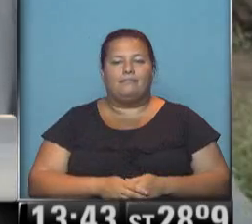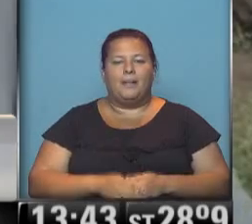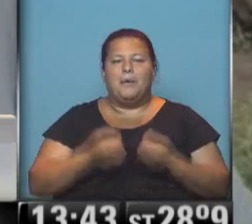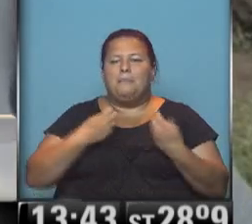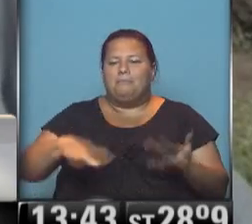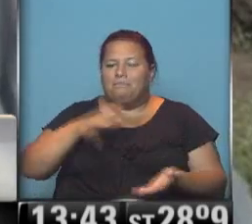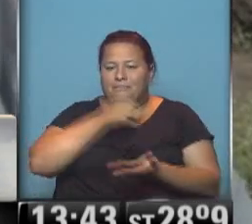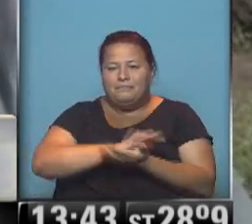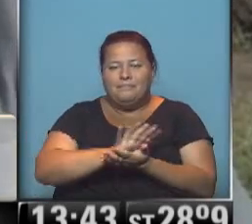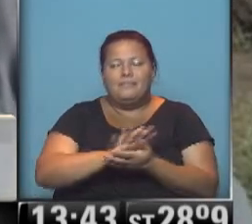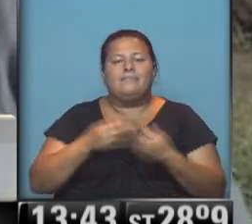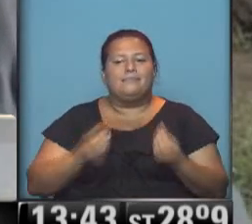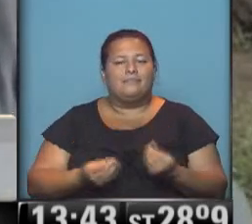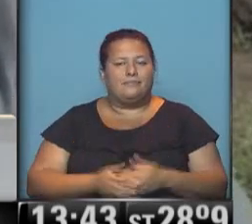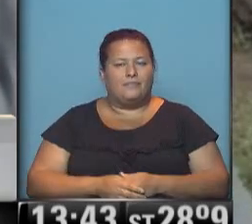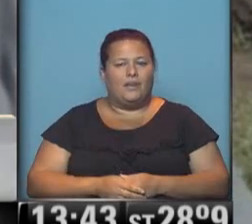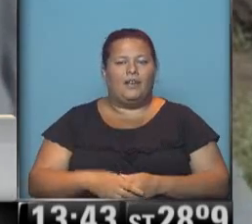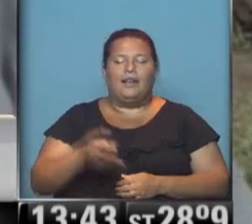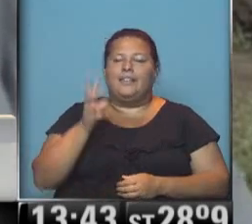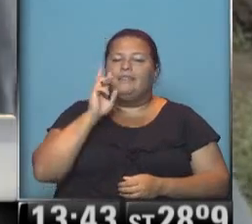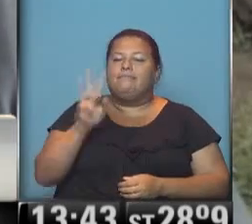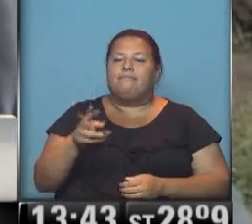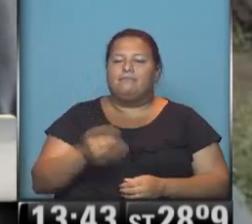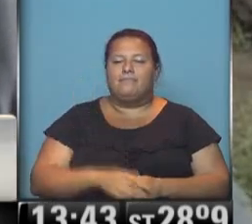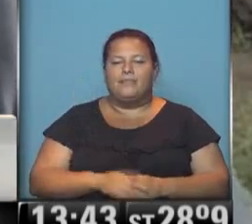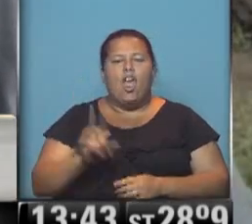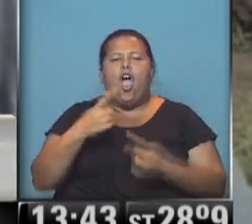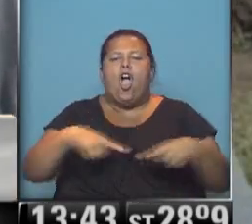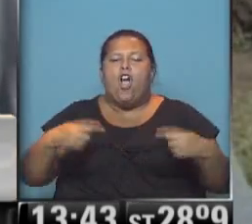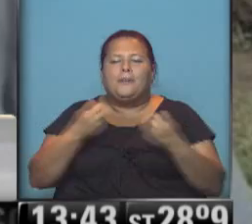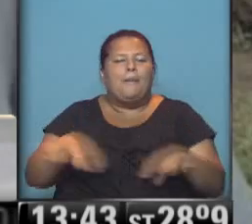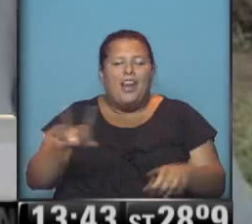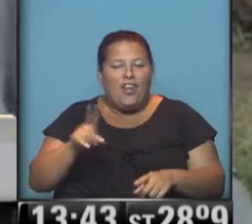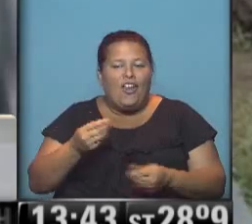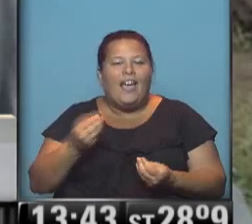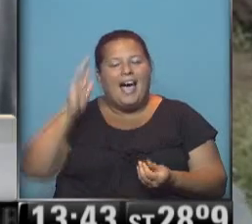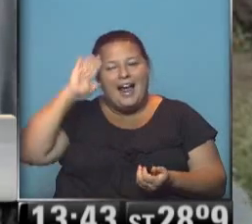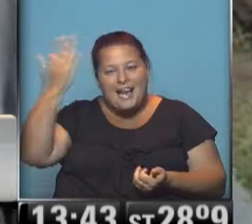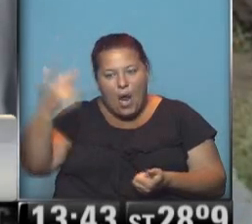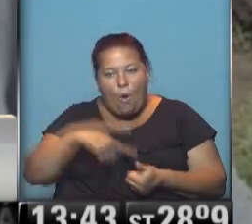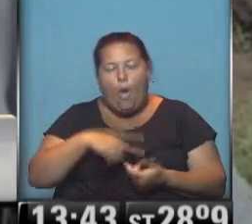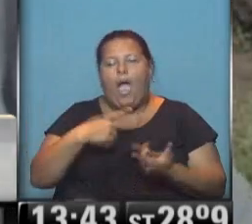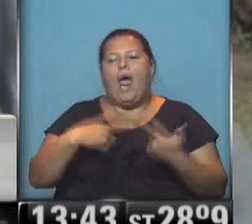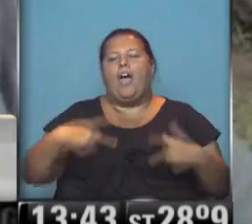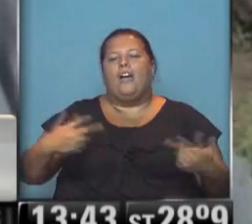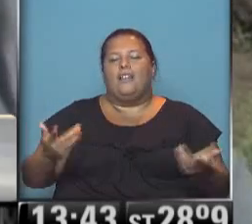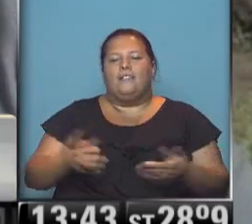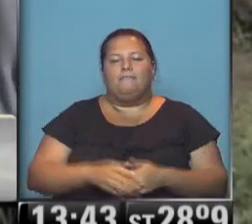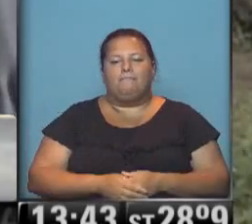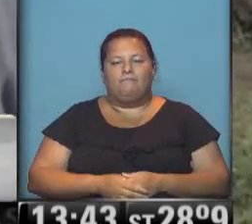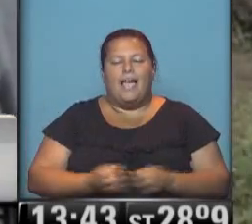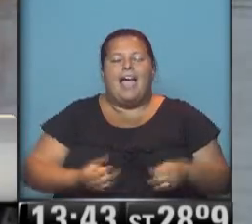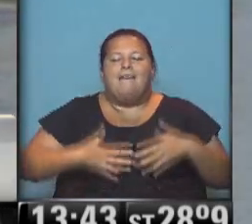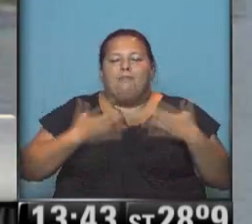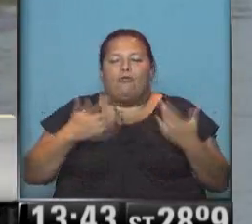perdió todo que vos ves que no es lo material que perdió son los recuerdos es son los lo